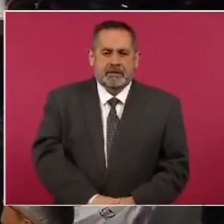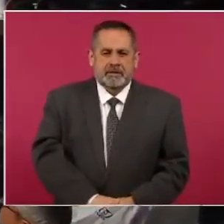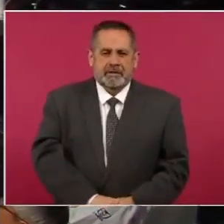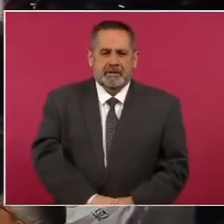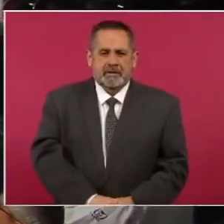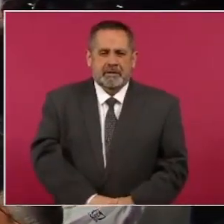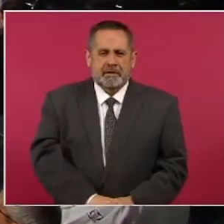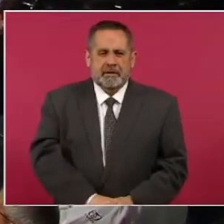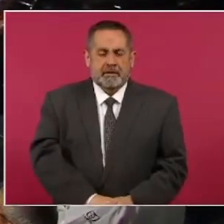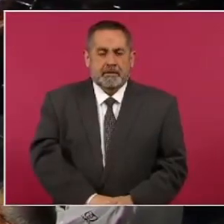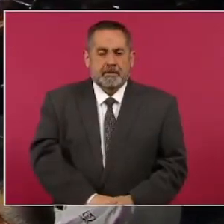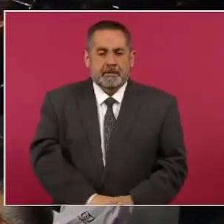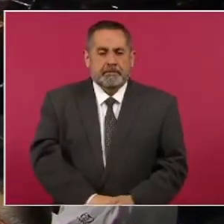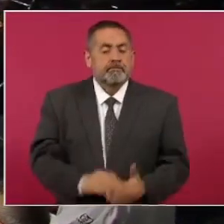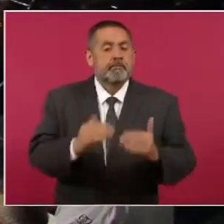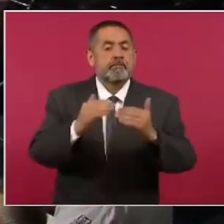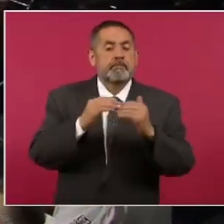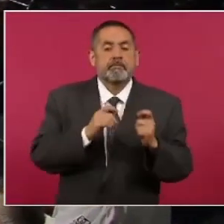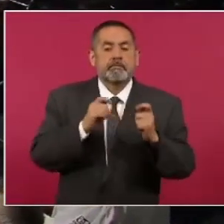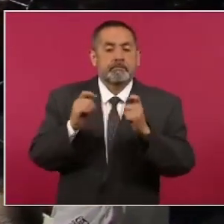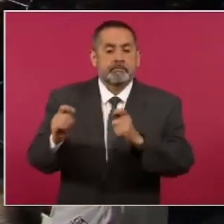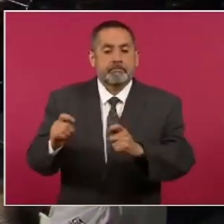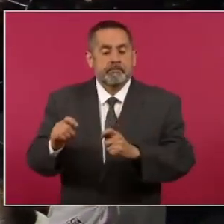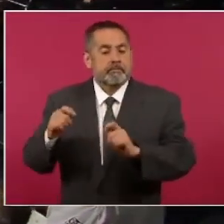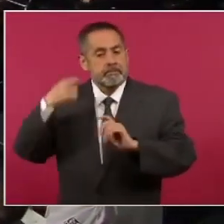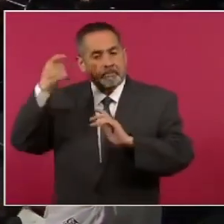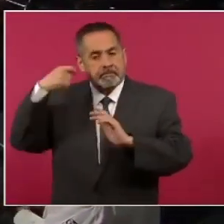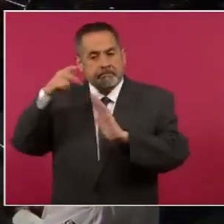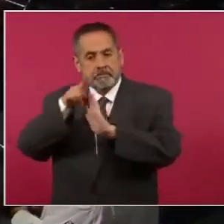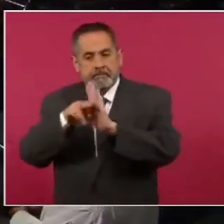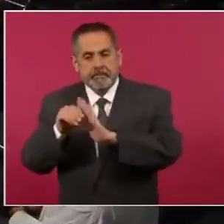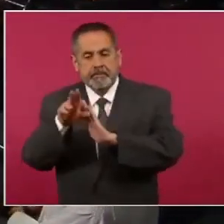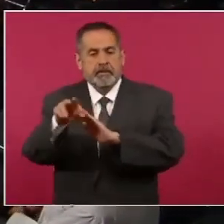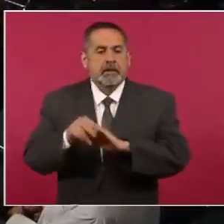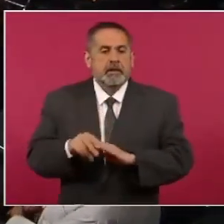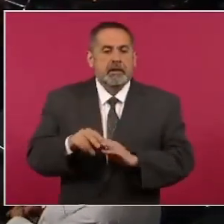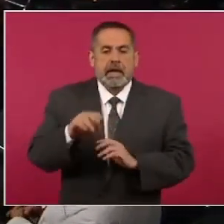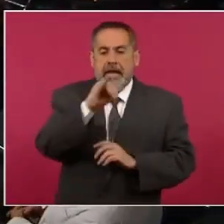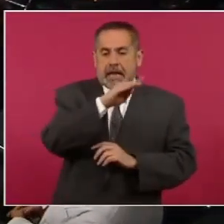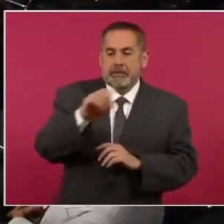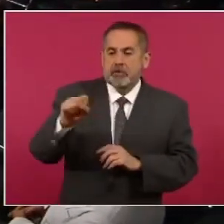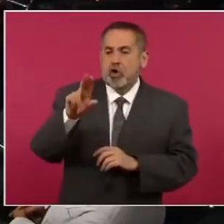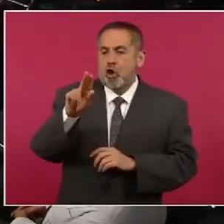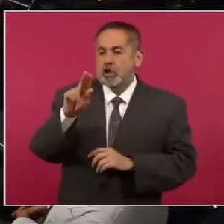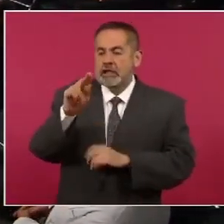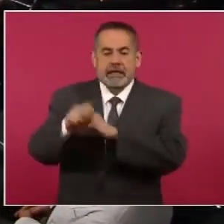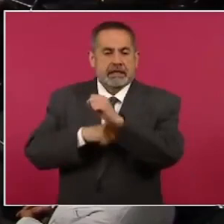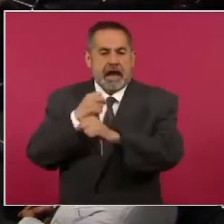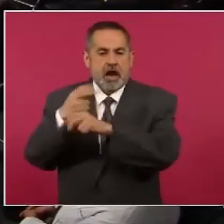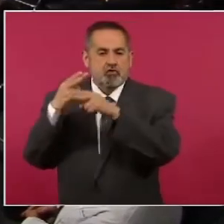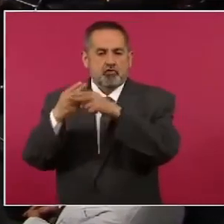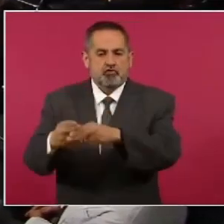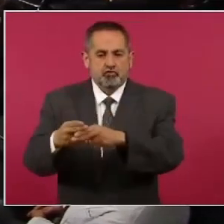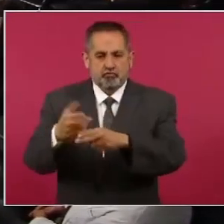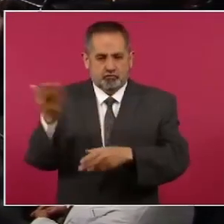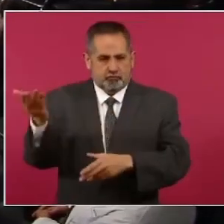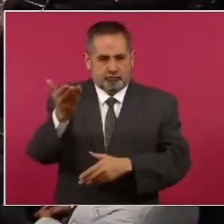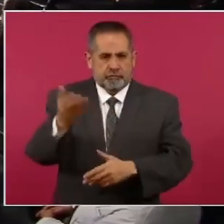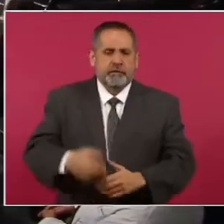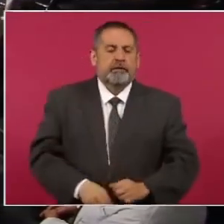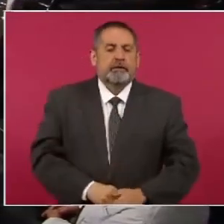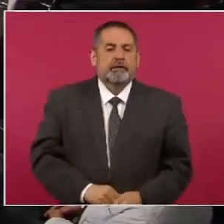A continuación se llevará a cabo la proyección del video IMSS 80 hitos, 80 años.